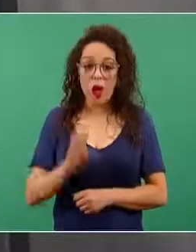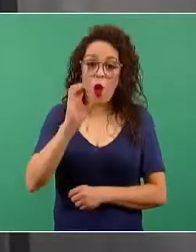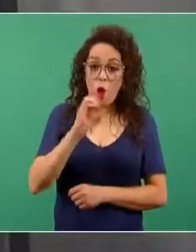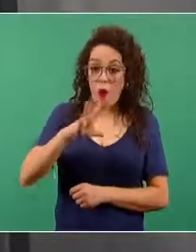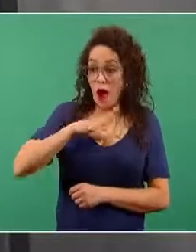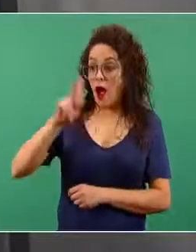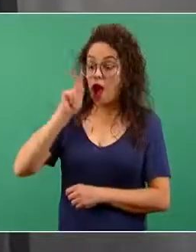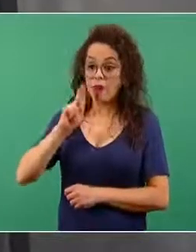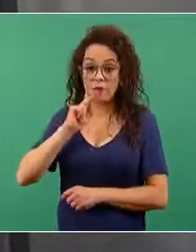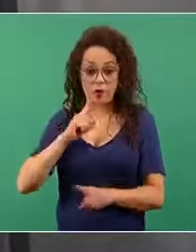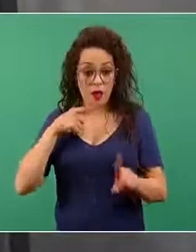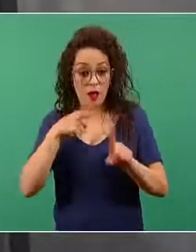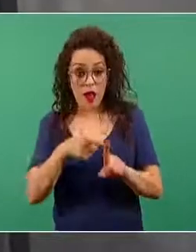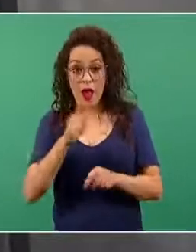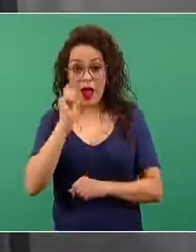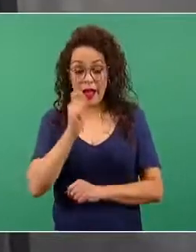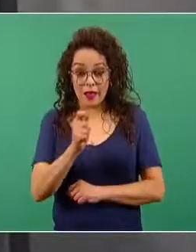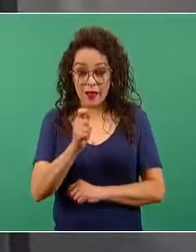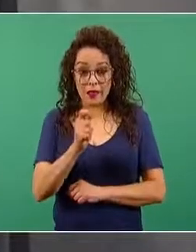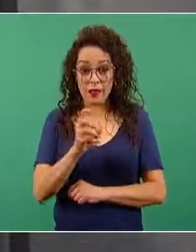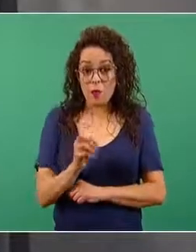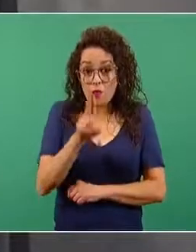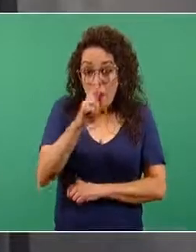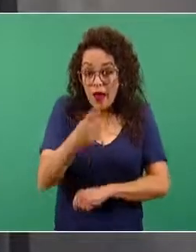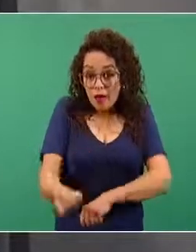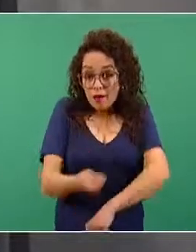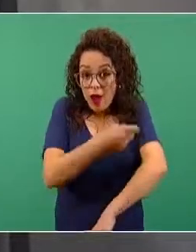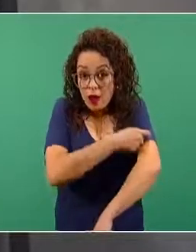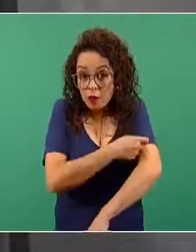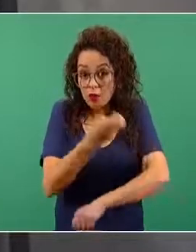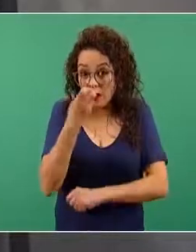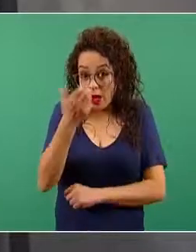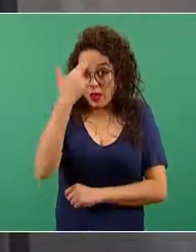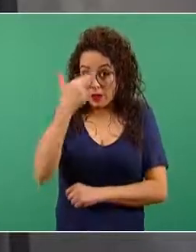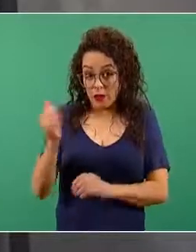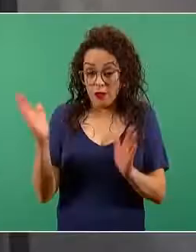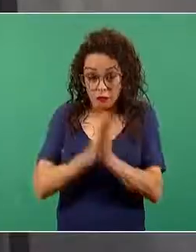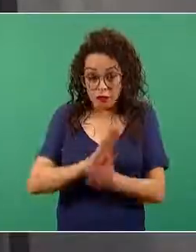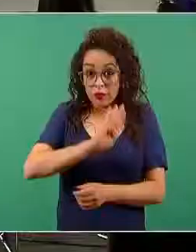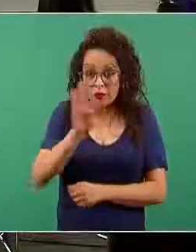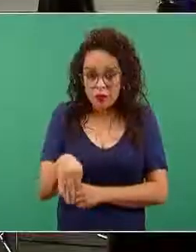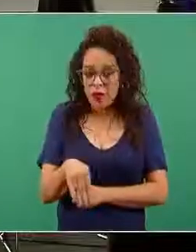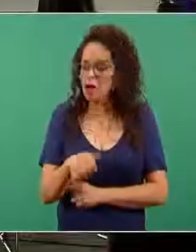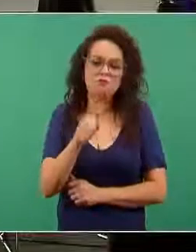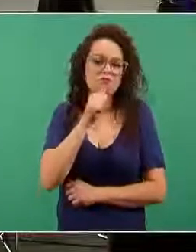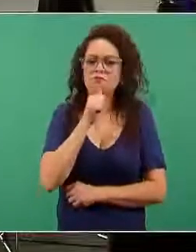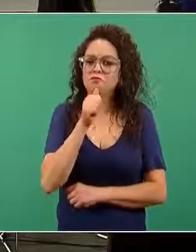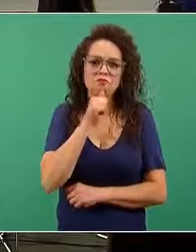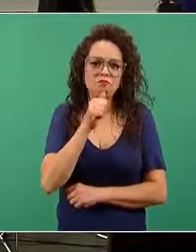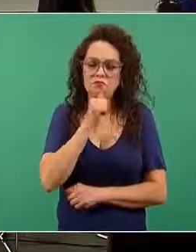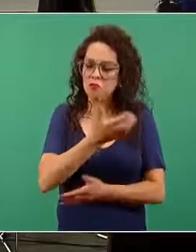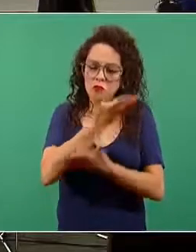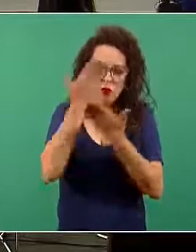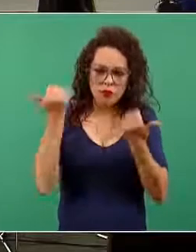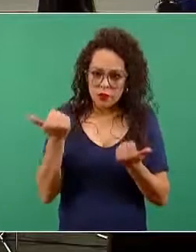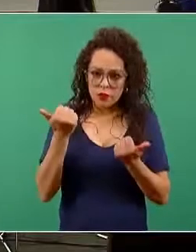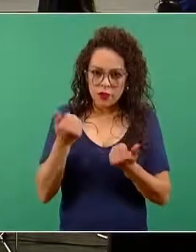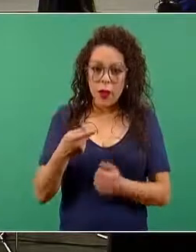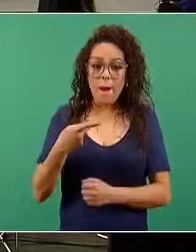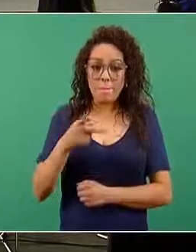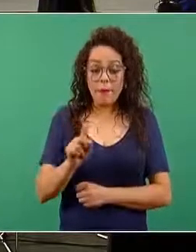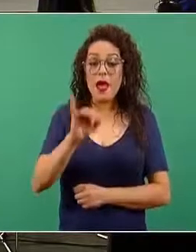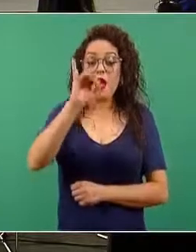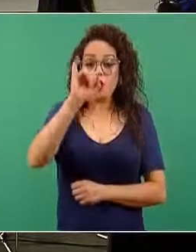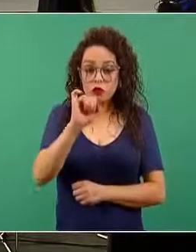que la vacuna pudiera haber participado en la causa de muerte de esta persona. Y lo que sí se encontró como un